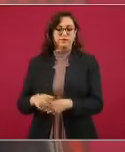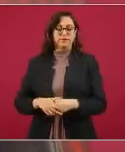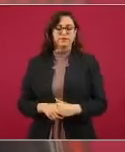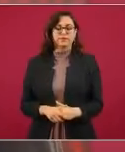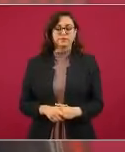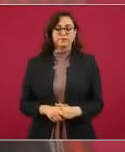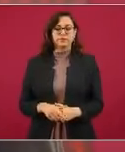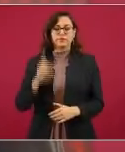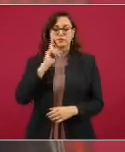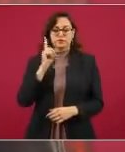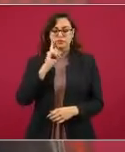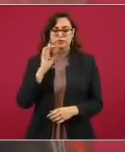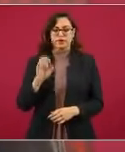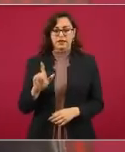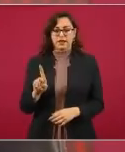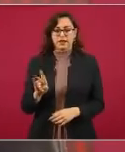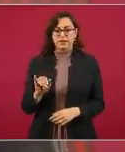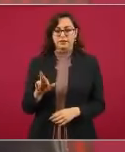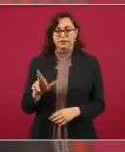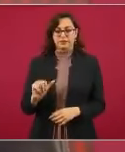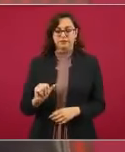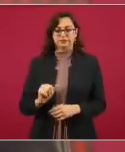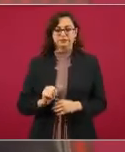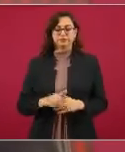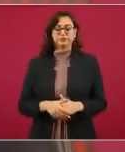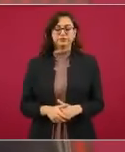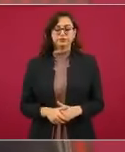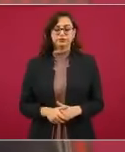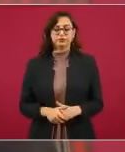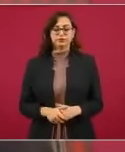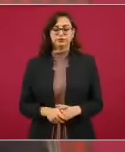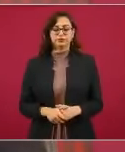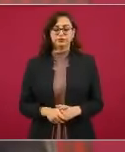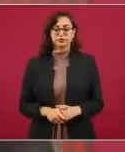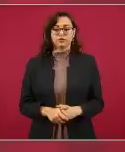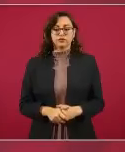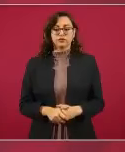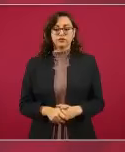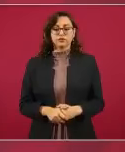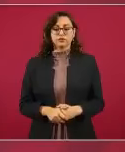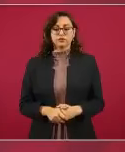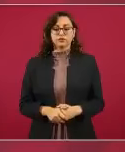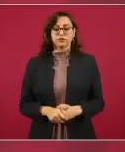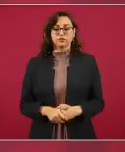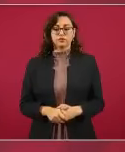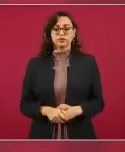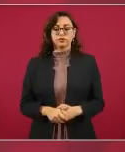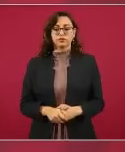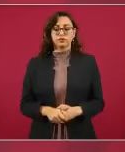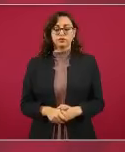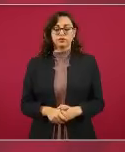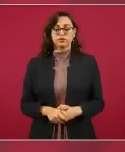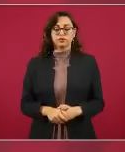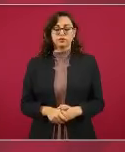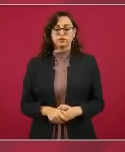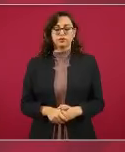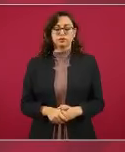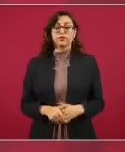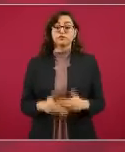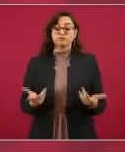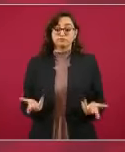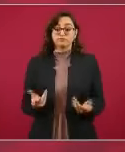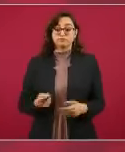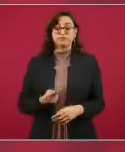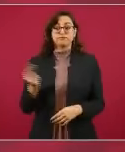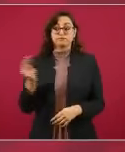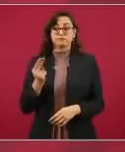Elva con este nombramiento la ratificación de la cámara